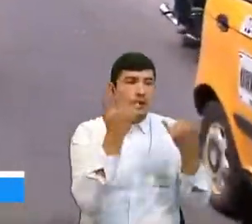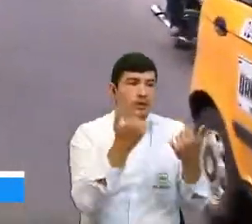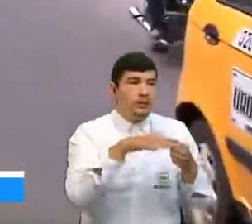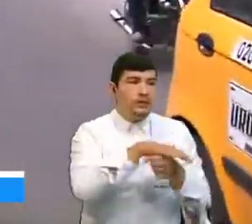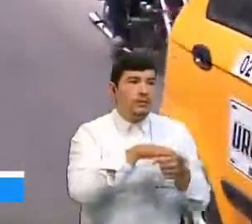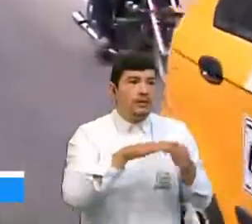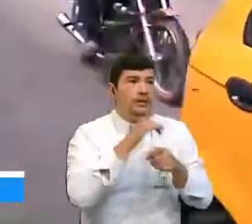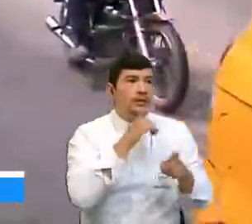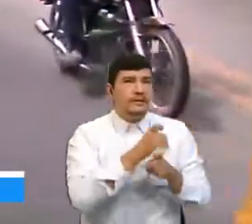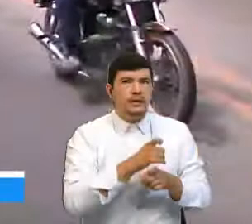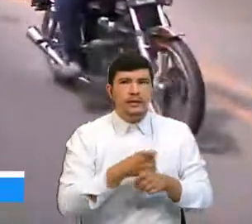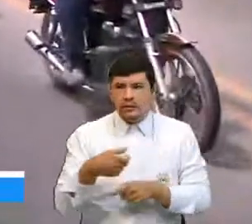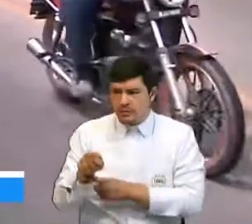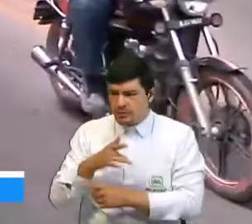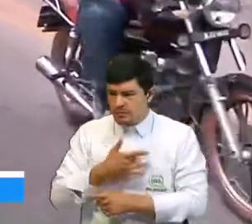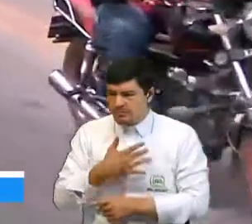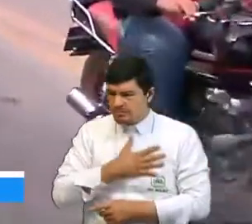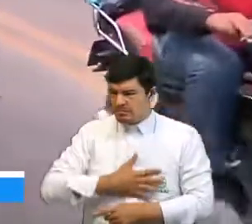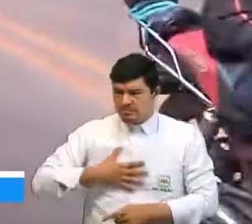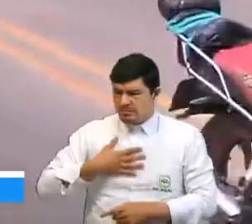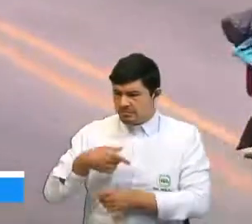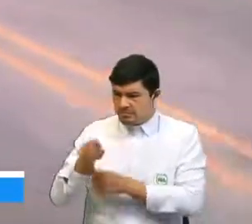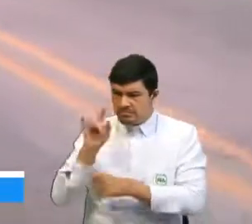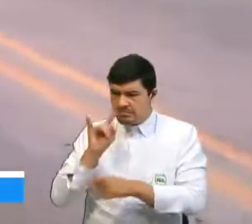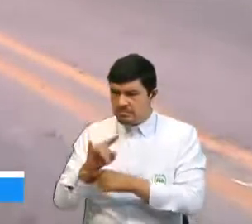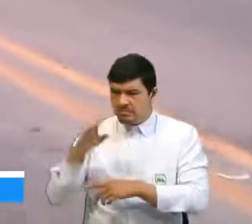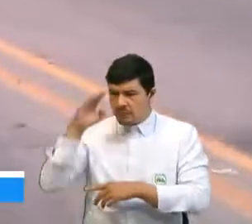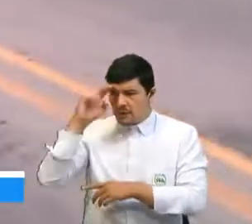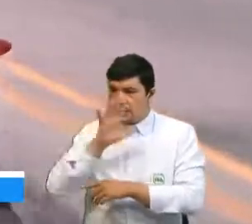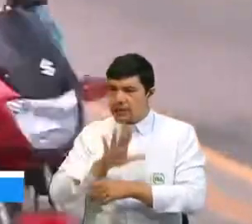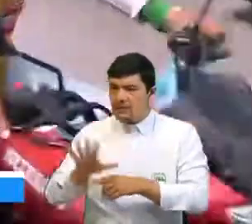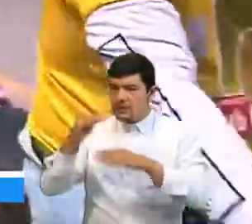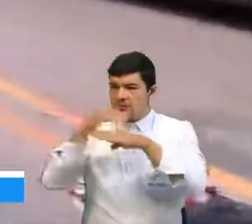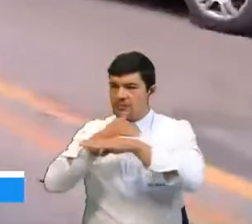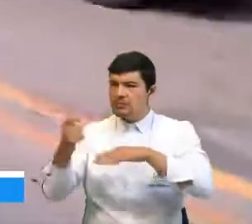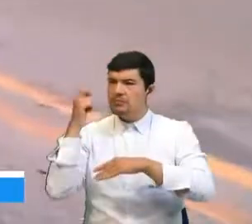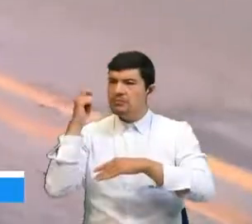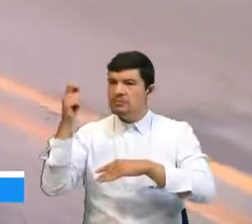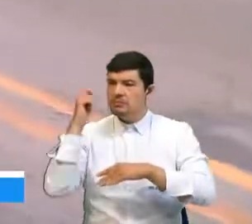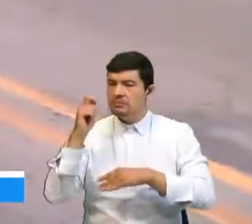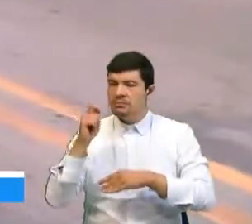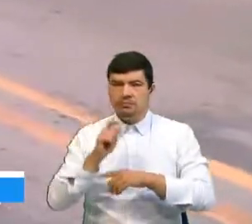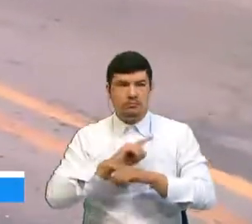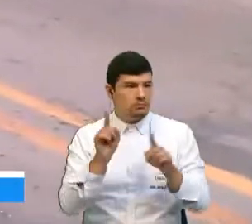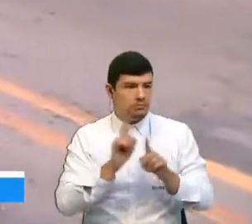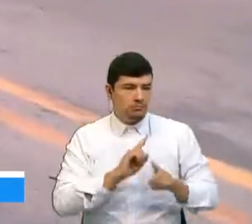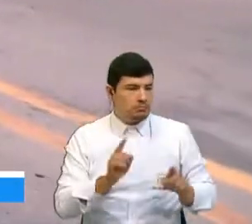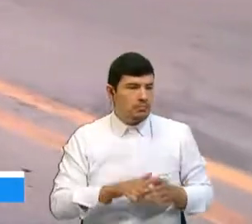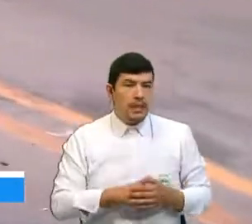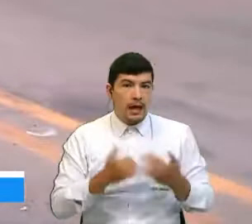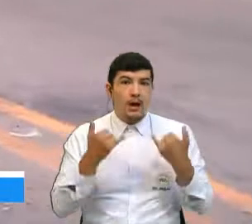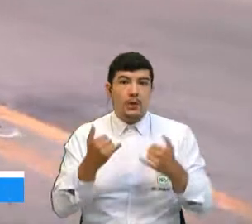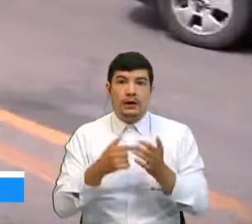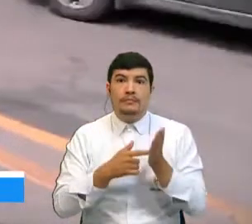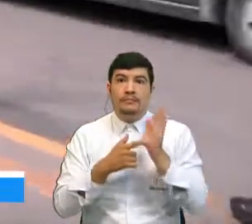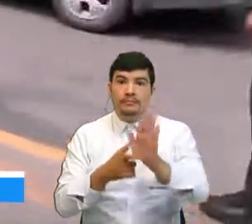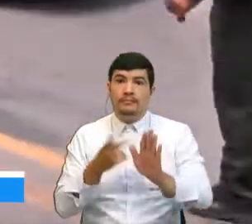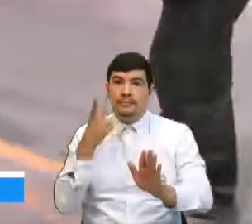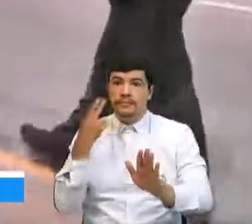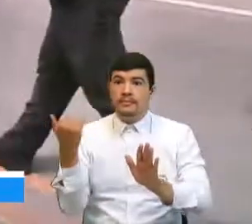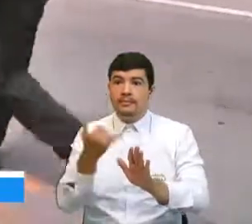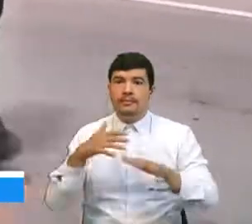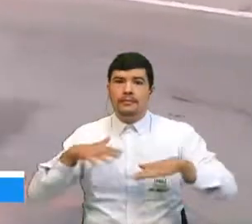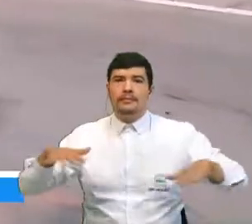¿Se incomoda por los operativos? No, no. Muchísimas gracias. Es lo que está sucediendo a esta hora, Eliana, aquí en este sector, pero también hay